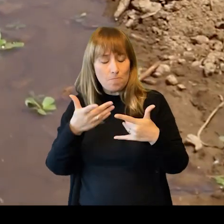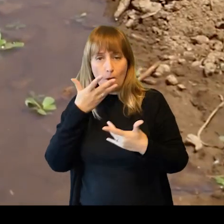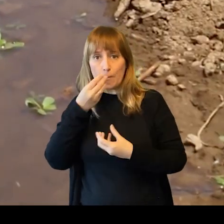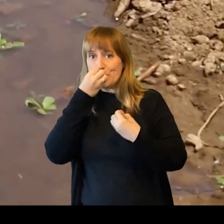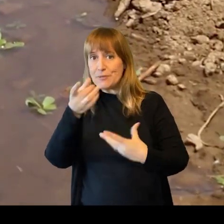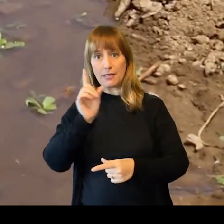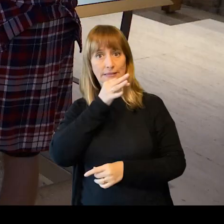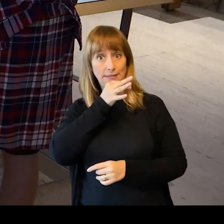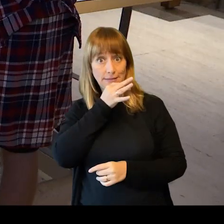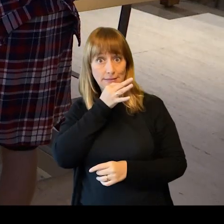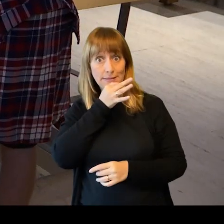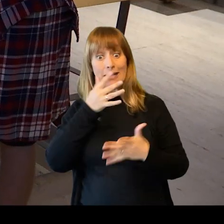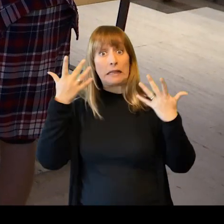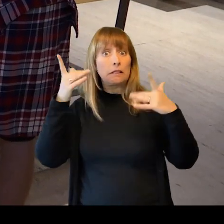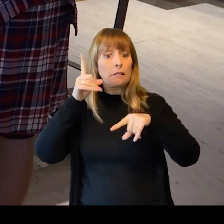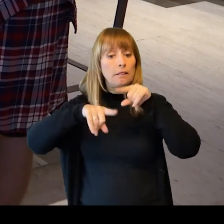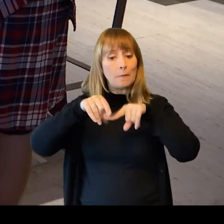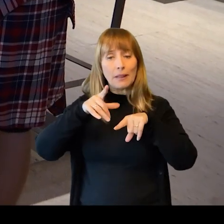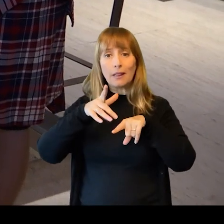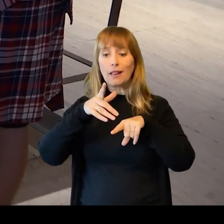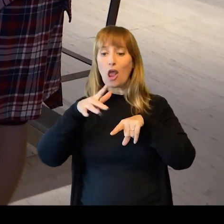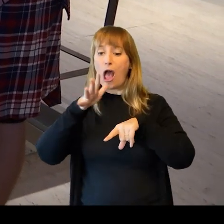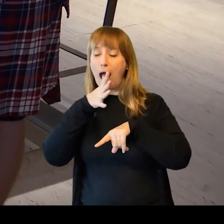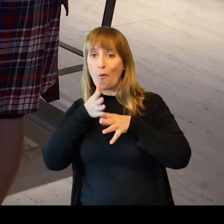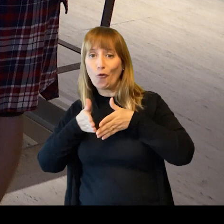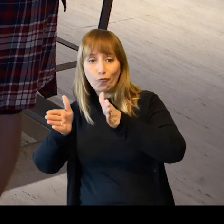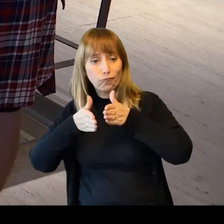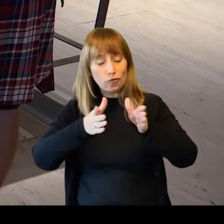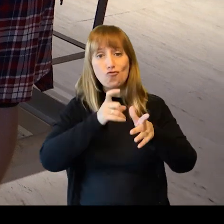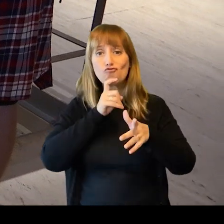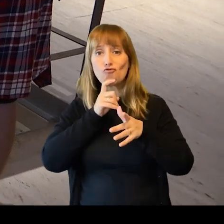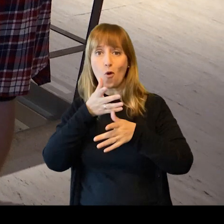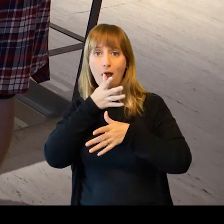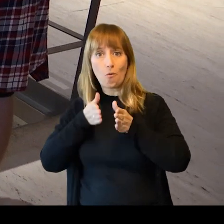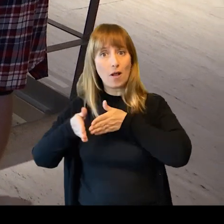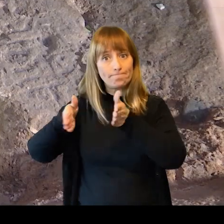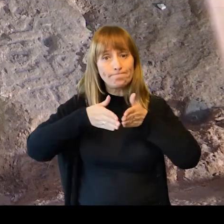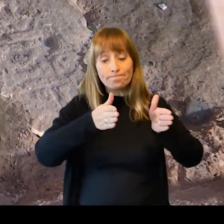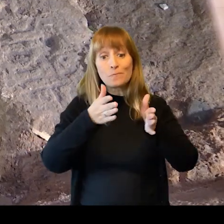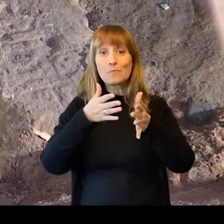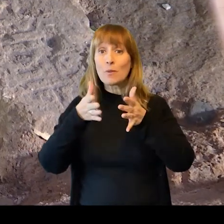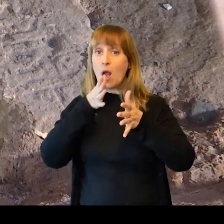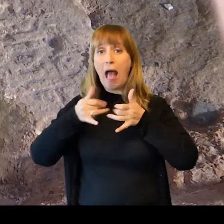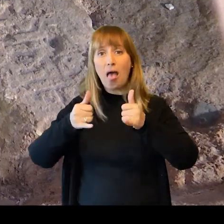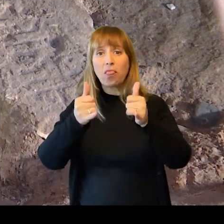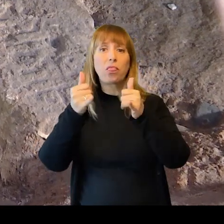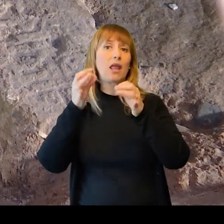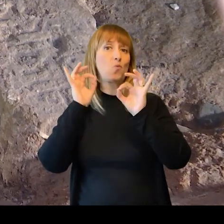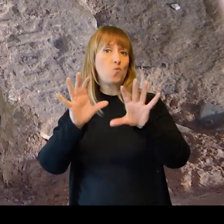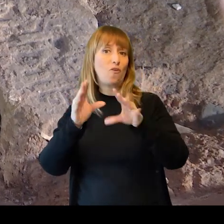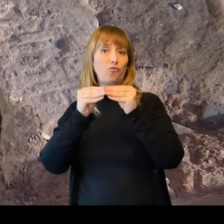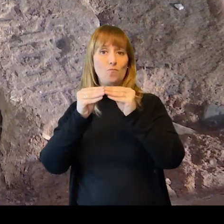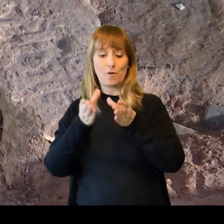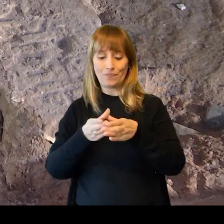día. Dependiendo del caudal y de las zonas por donde se produjera el paso de agua, la acequia se formalizaba mediante